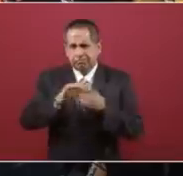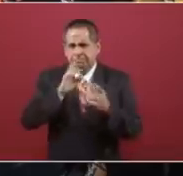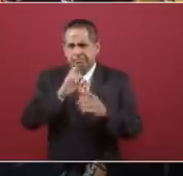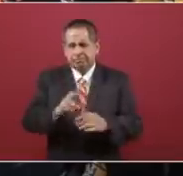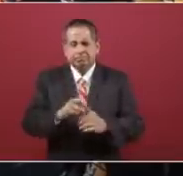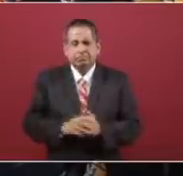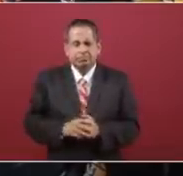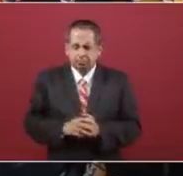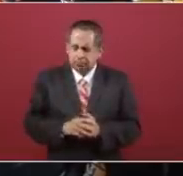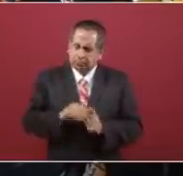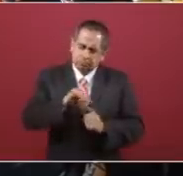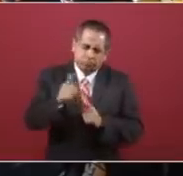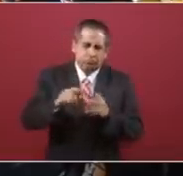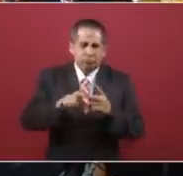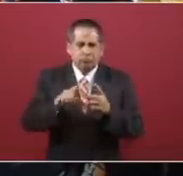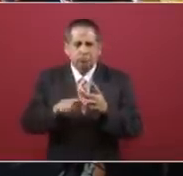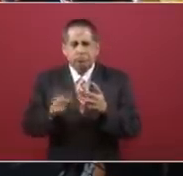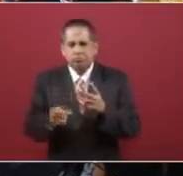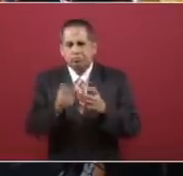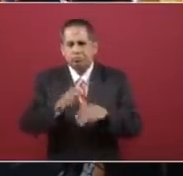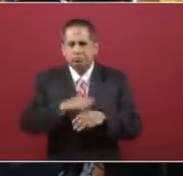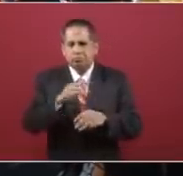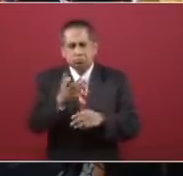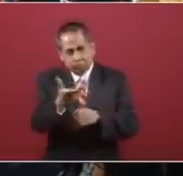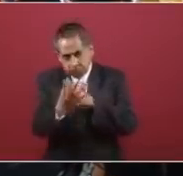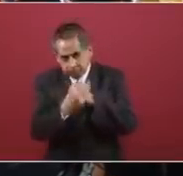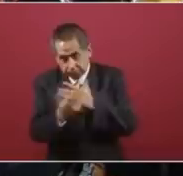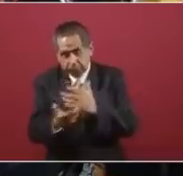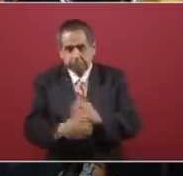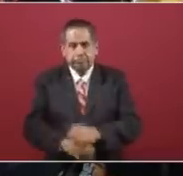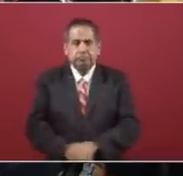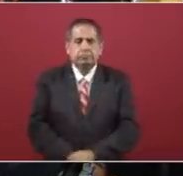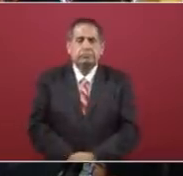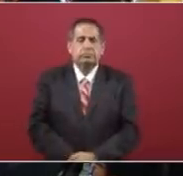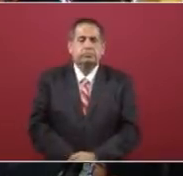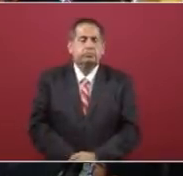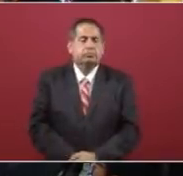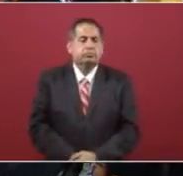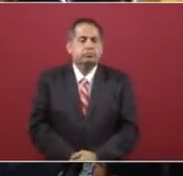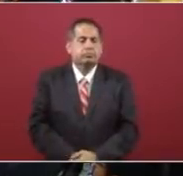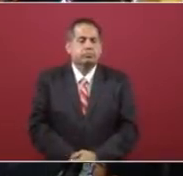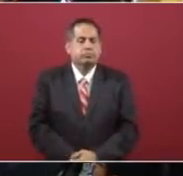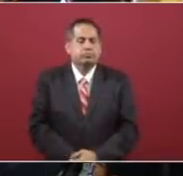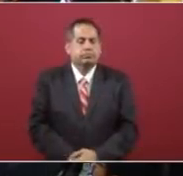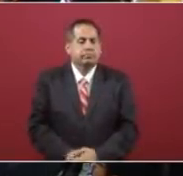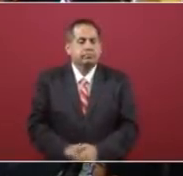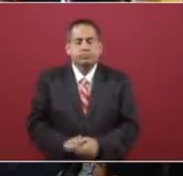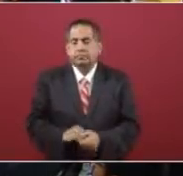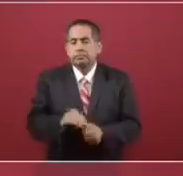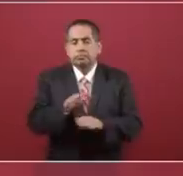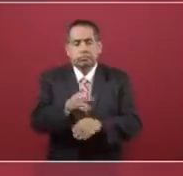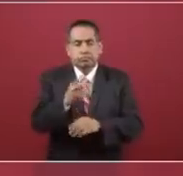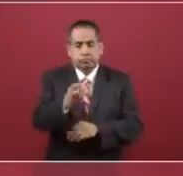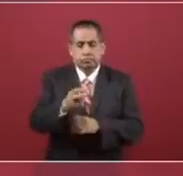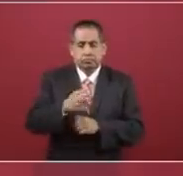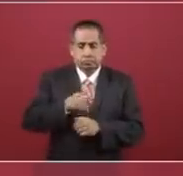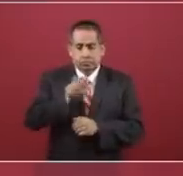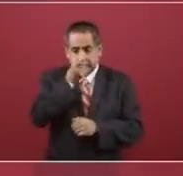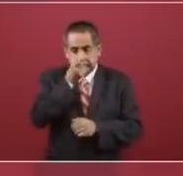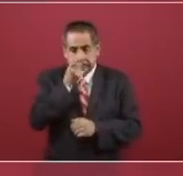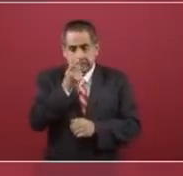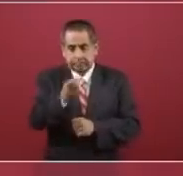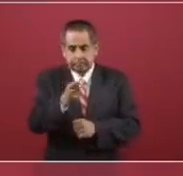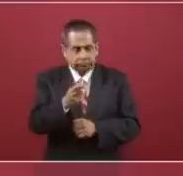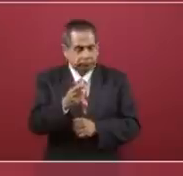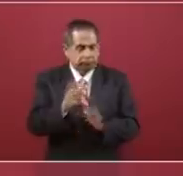favor y enseguida le hago dos preguntas más si me lo permite. Bueno en ese caso decirles que nos vamos a apoyar